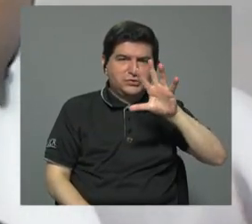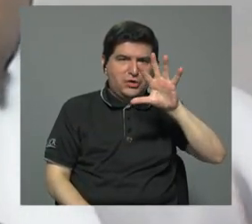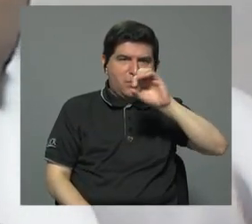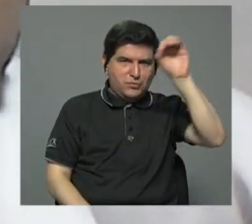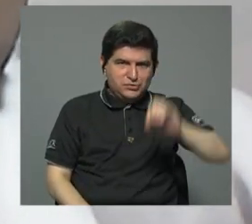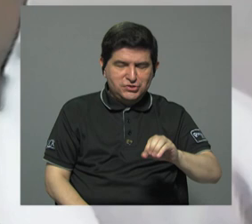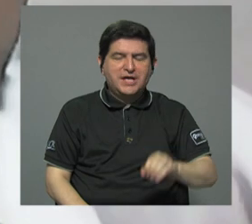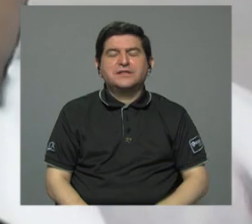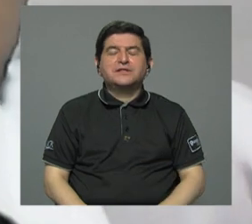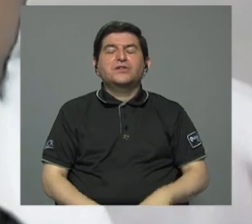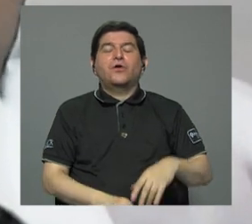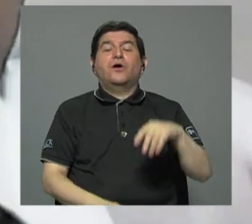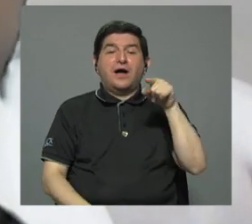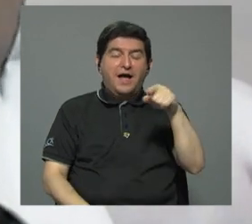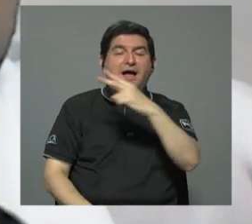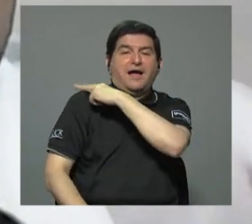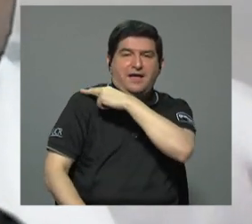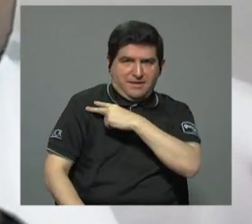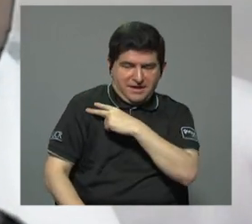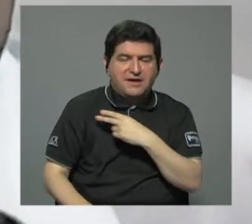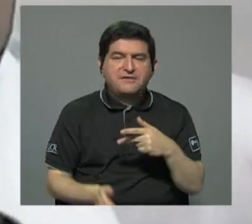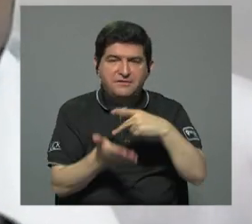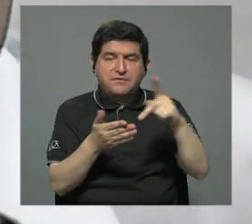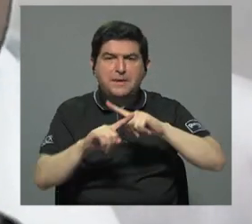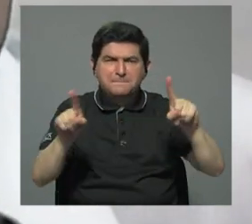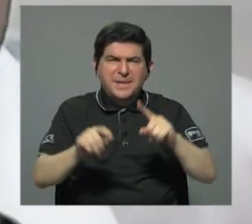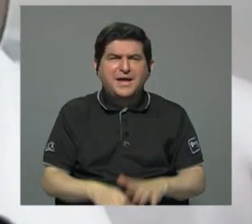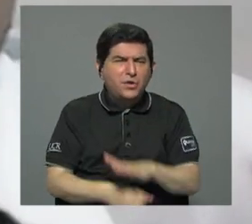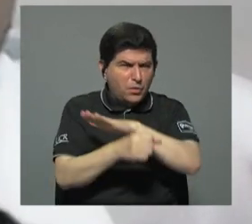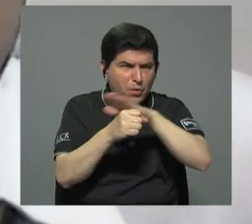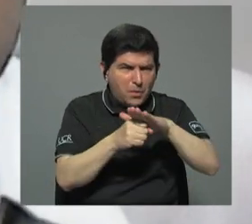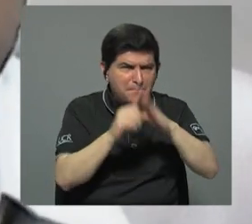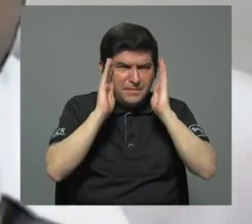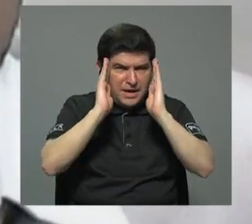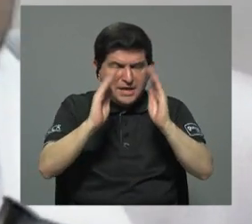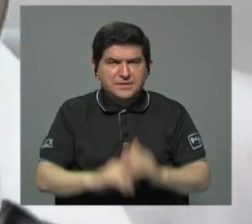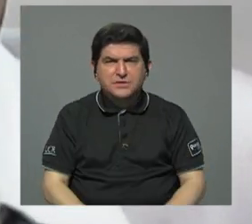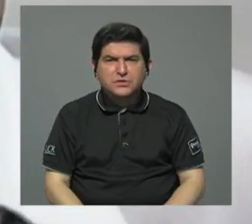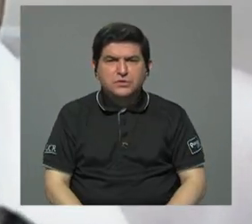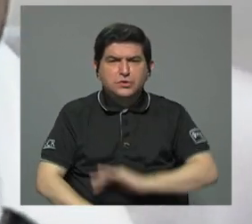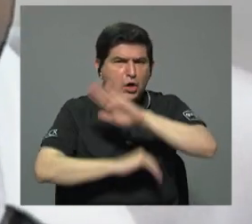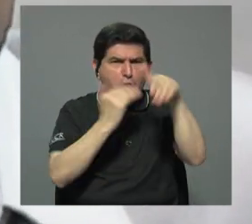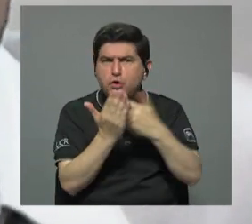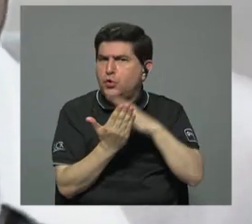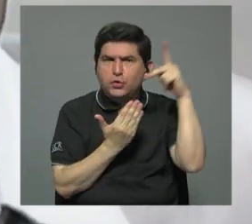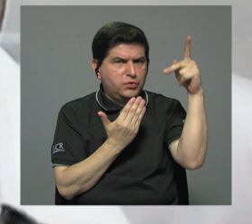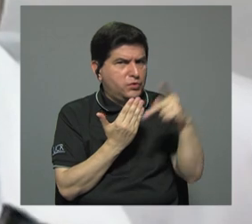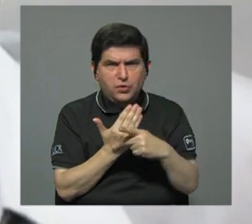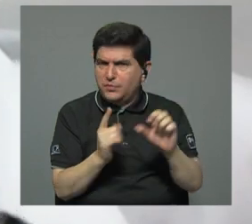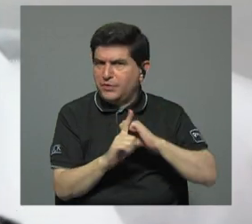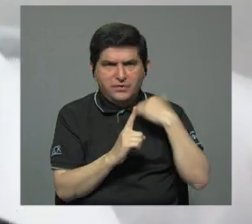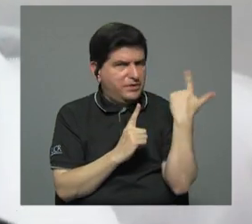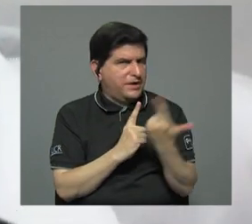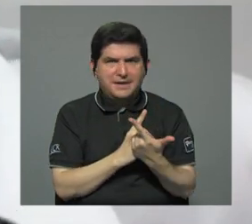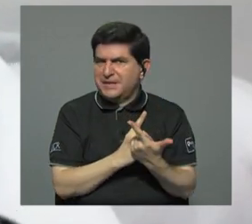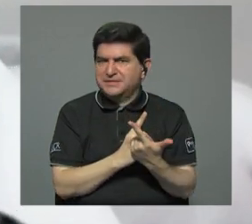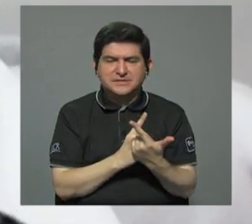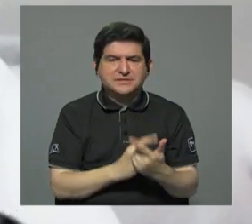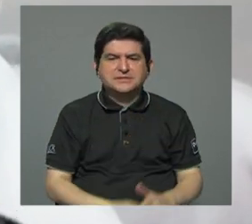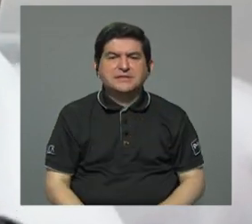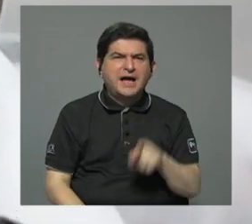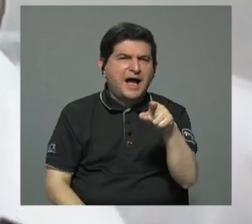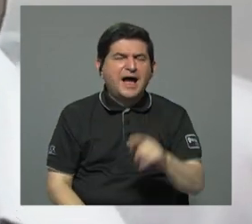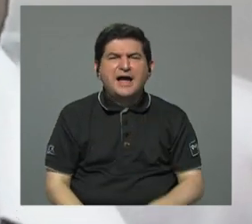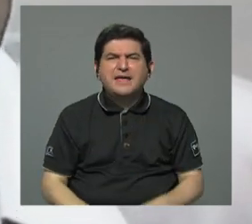es del patrono. Pero si lo vemos de manera integral, estamos viendo que no todos son programas sociales, ¿verdad? Por ejemplo, ahí